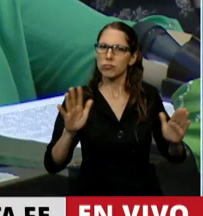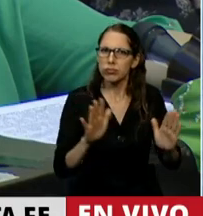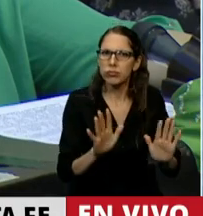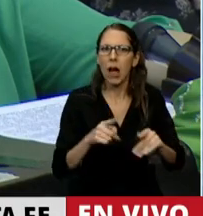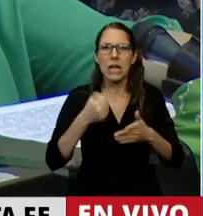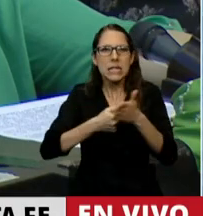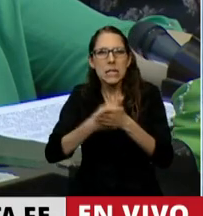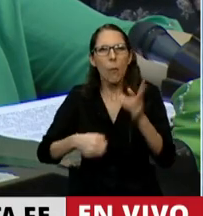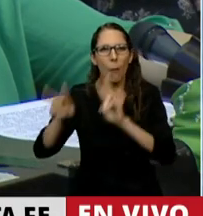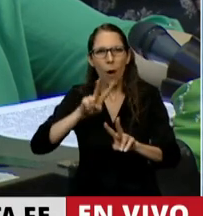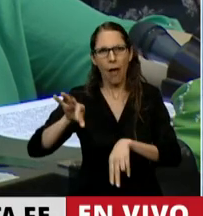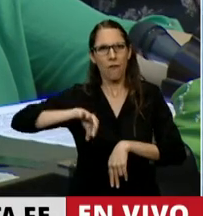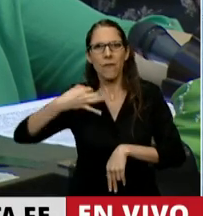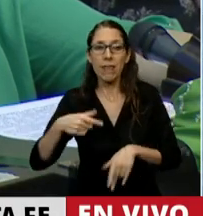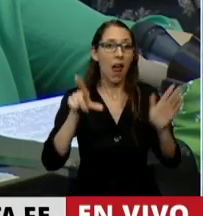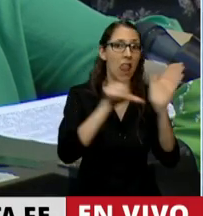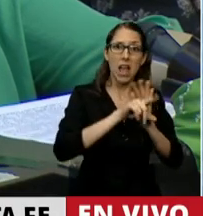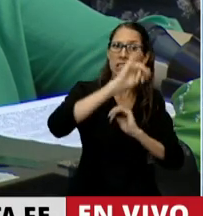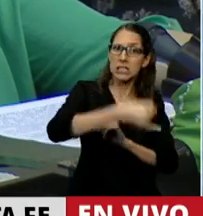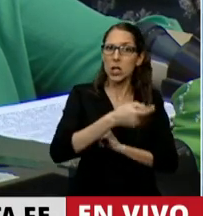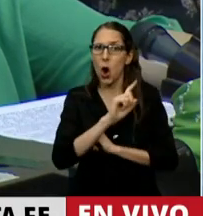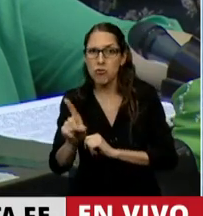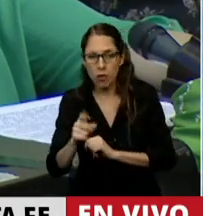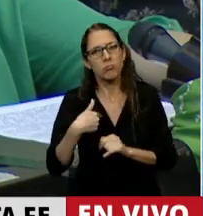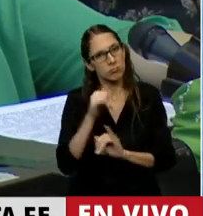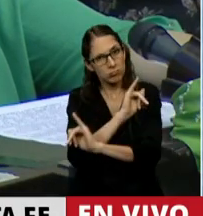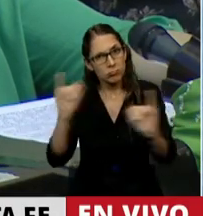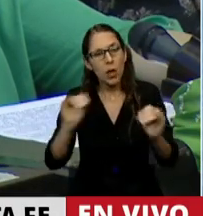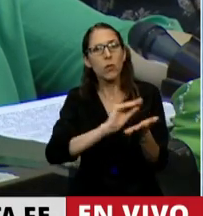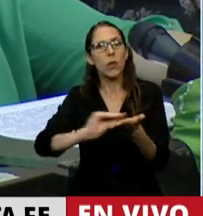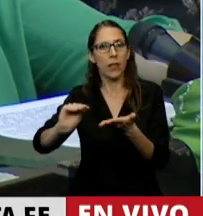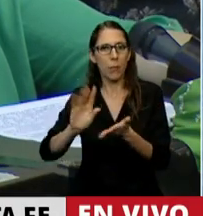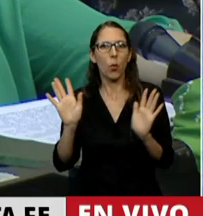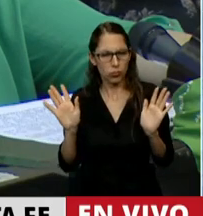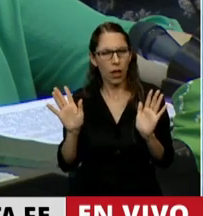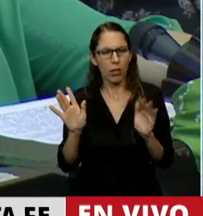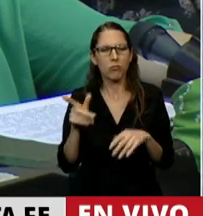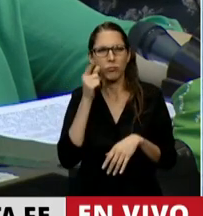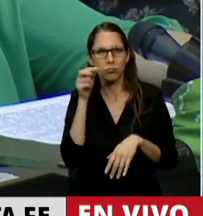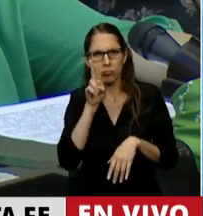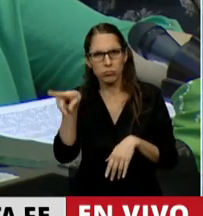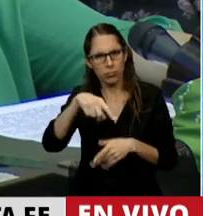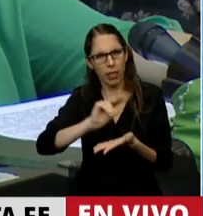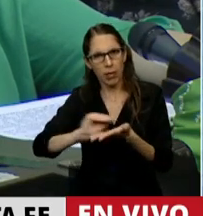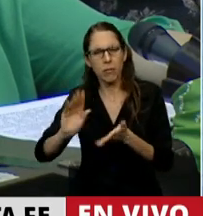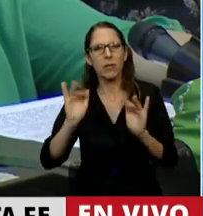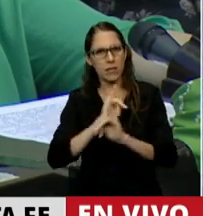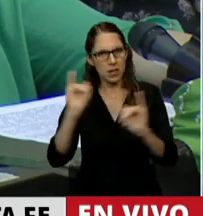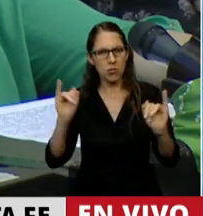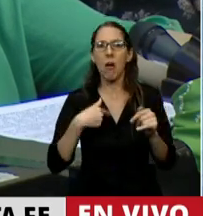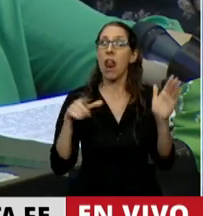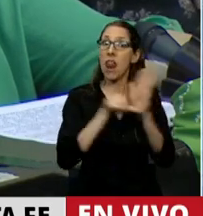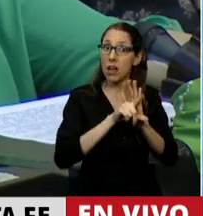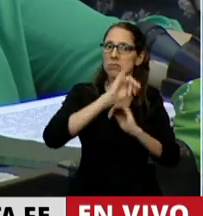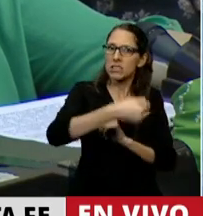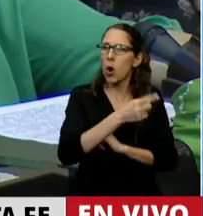vida. Haya o no ley, presidente, se lo digo a los diputados y diputadas del corazón, haya o no ley, los convoco